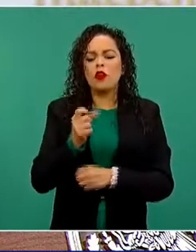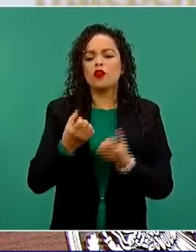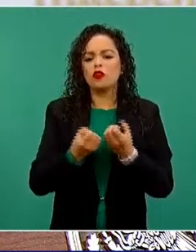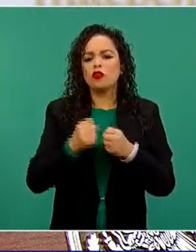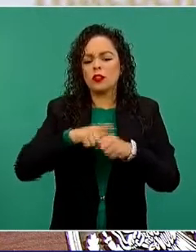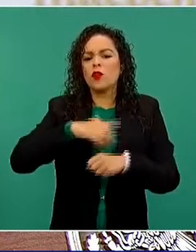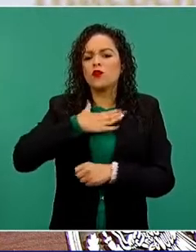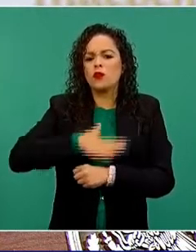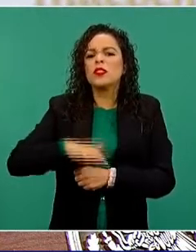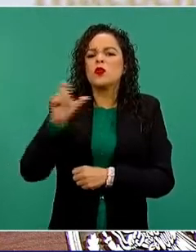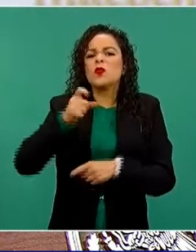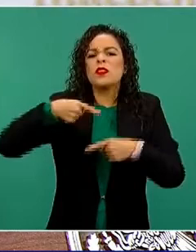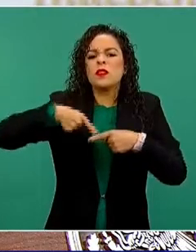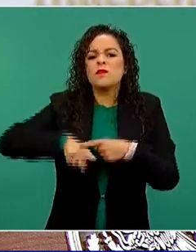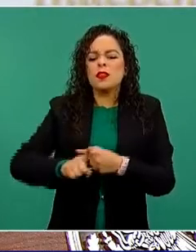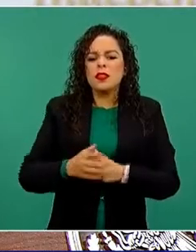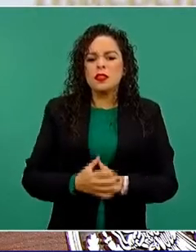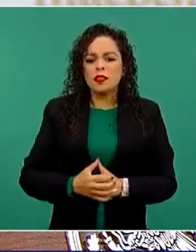a